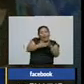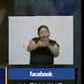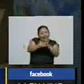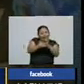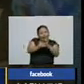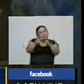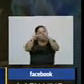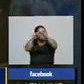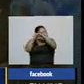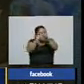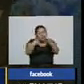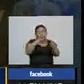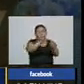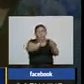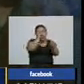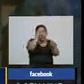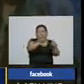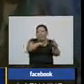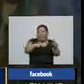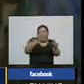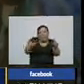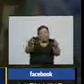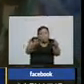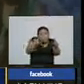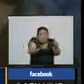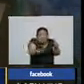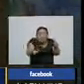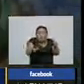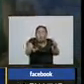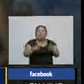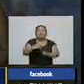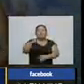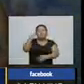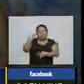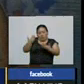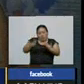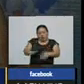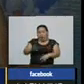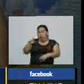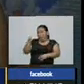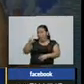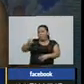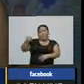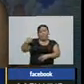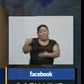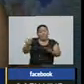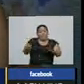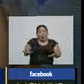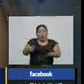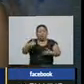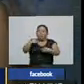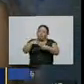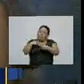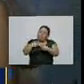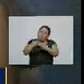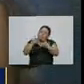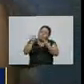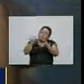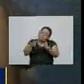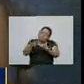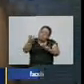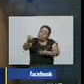todavía no han encontrado los restos de su hijo. Aún 11 años después, aún sigo esperando alguna